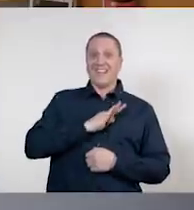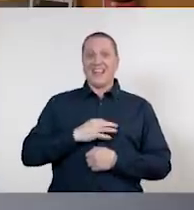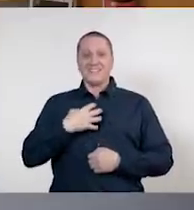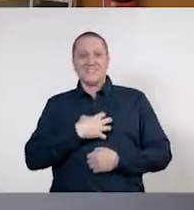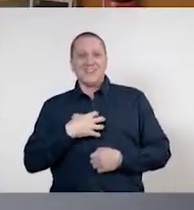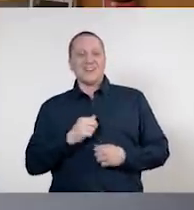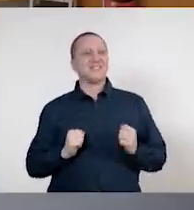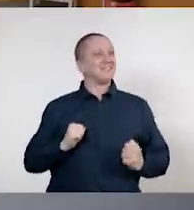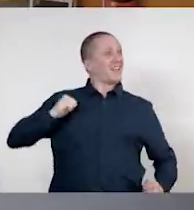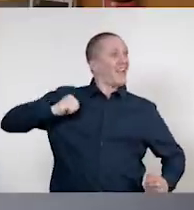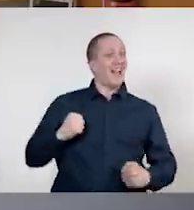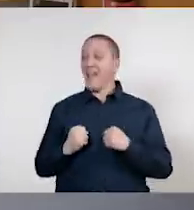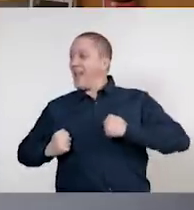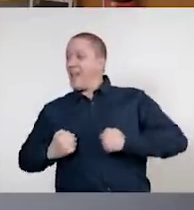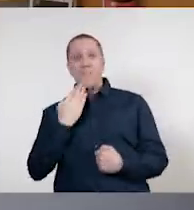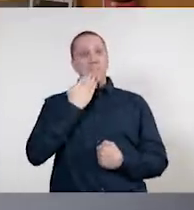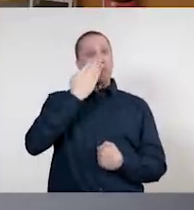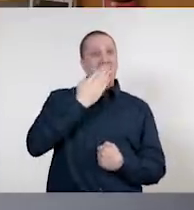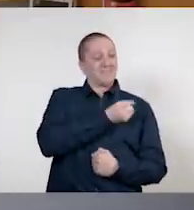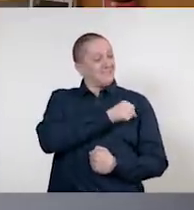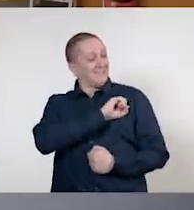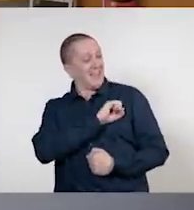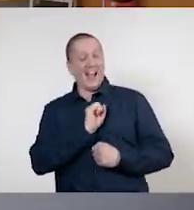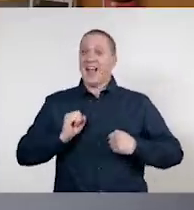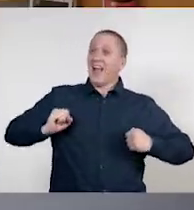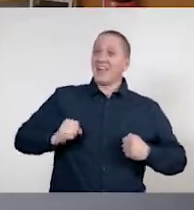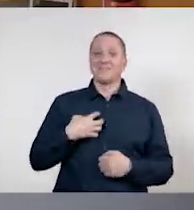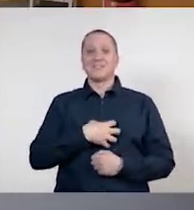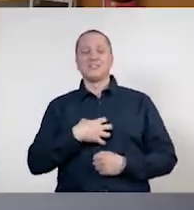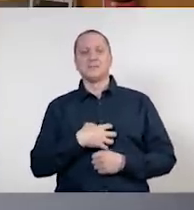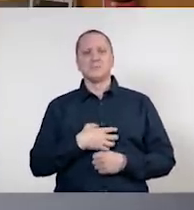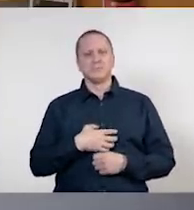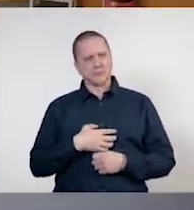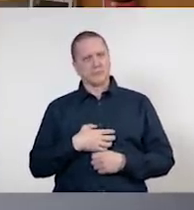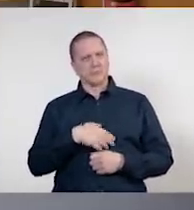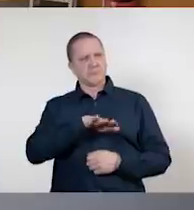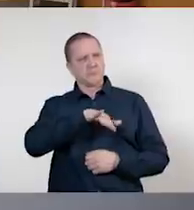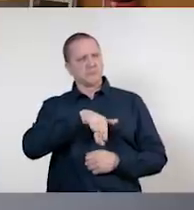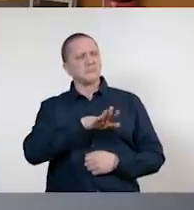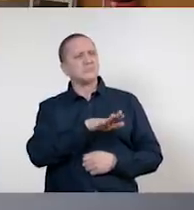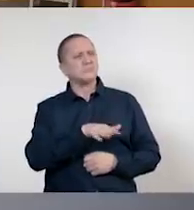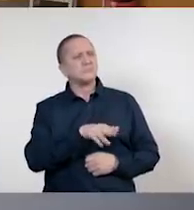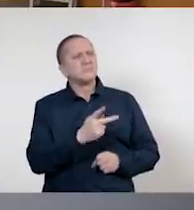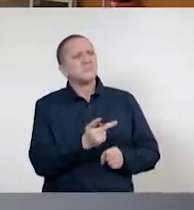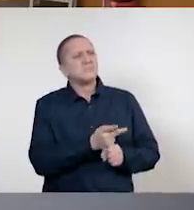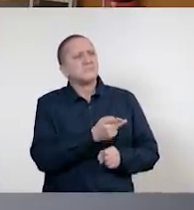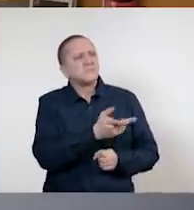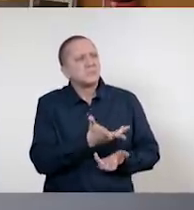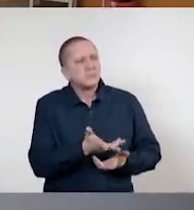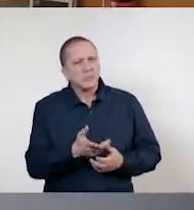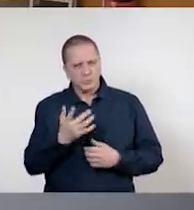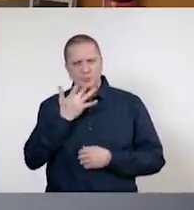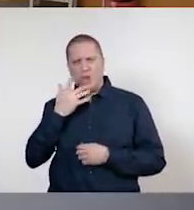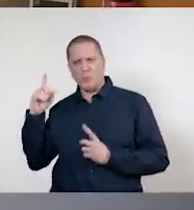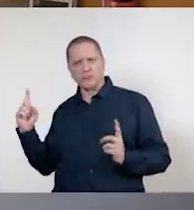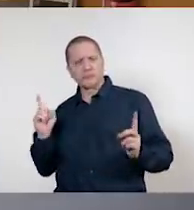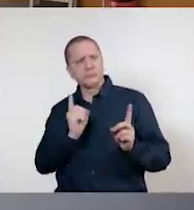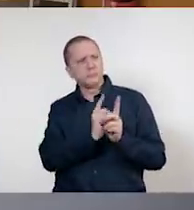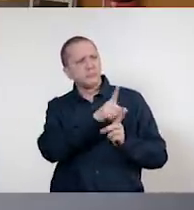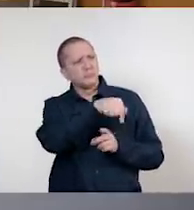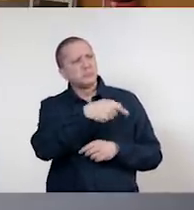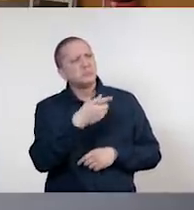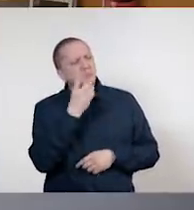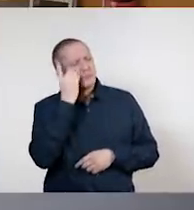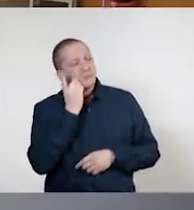ah, la vida está bonita, estoy bien, estoy sano. Ese estaba muy contento y entonces uno de los sapos se acercó y le dijo, oye, pues, ¿qué